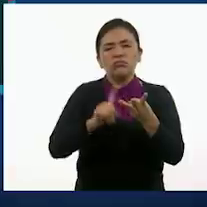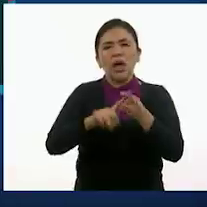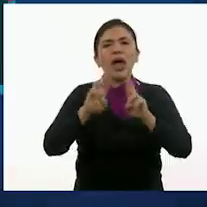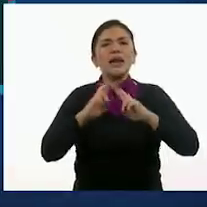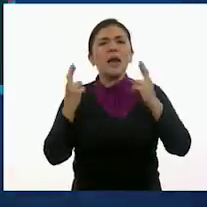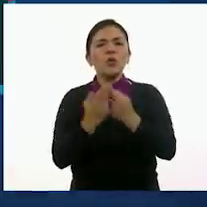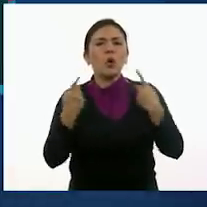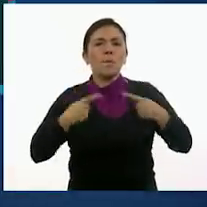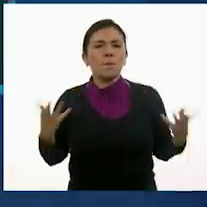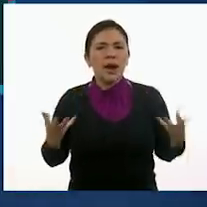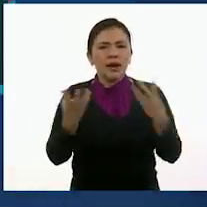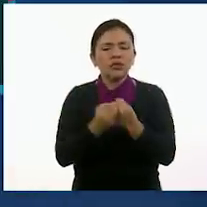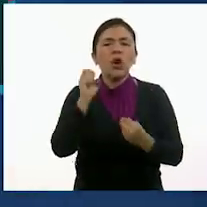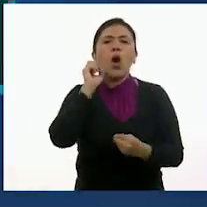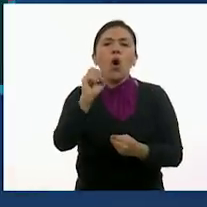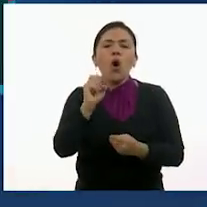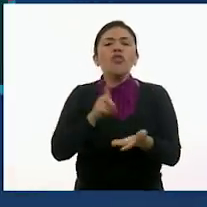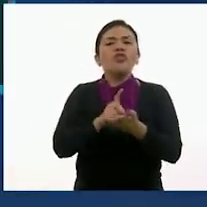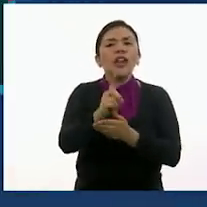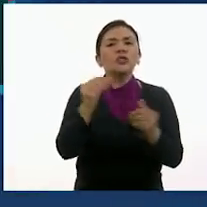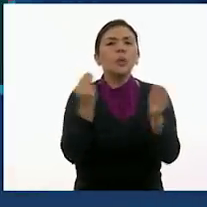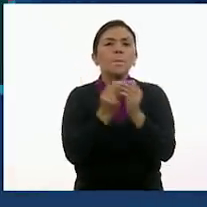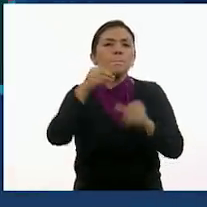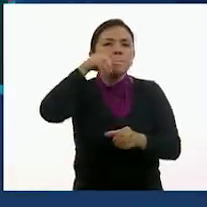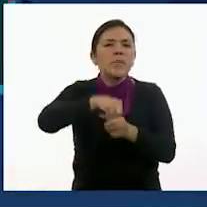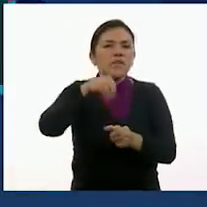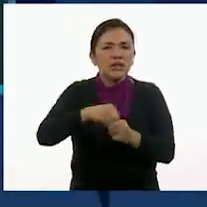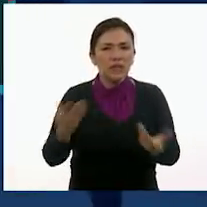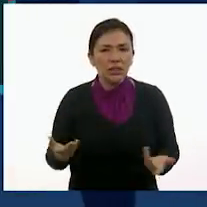otras personas o derecho a la privacidad?